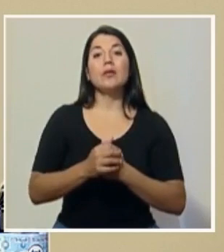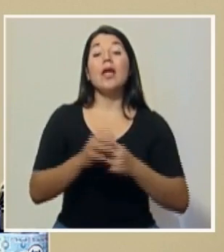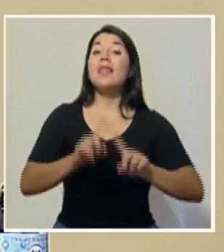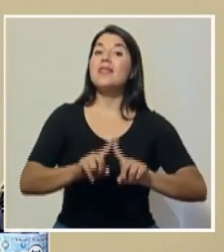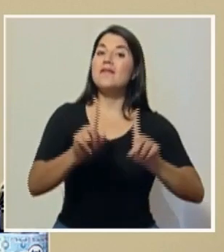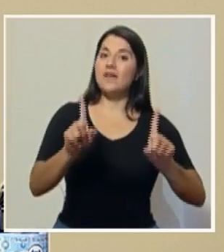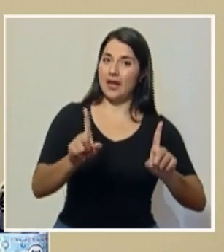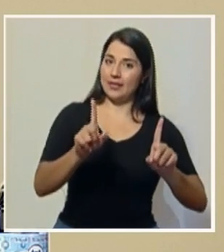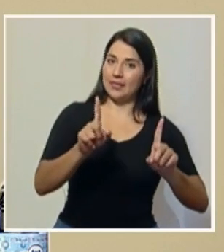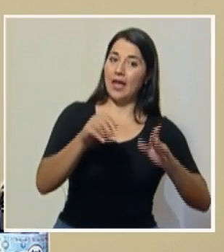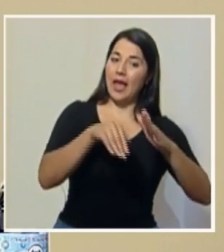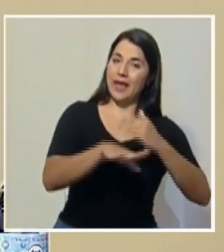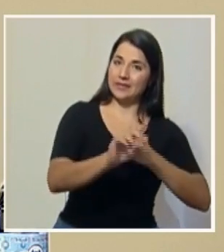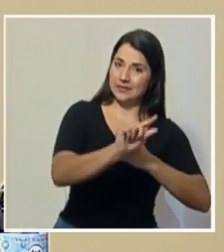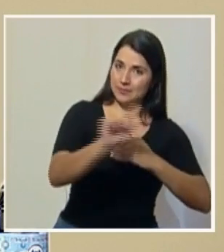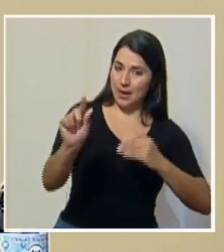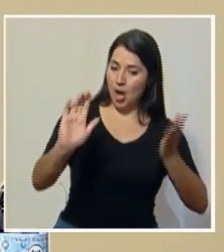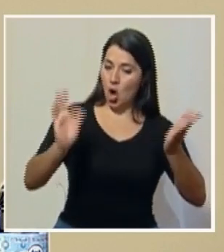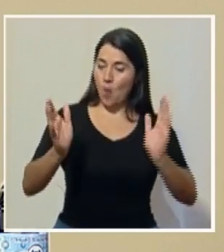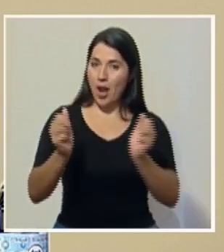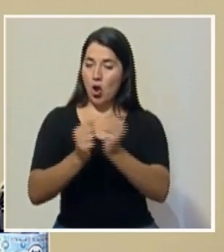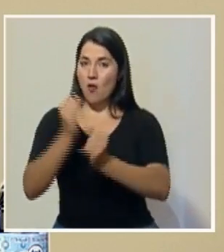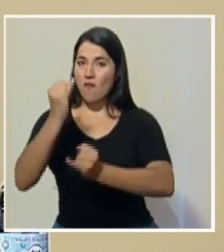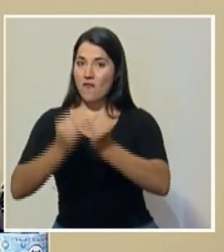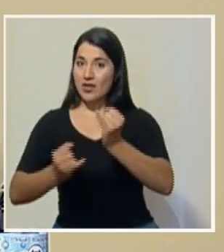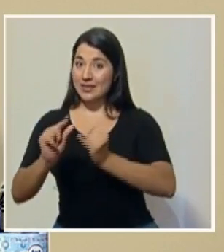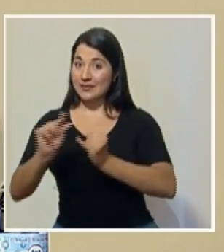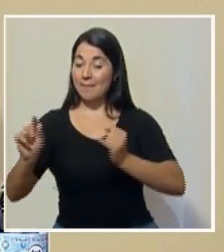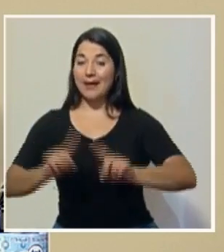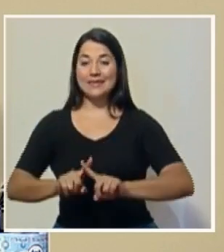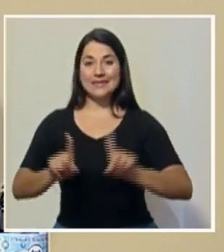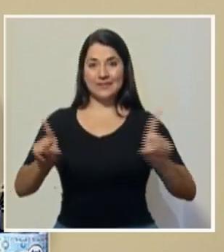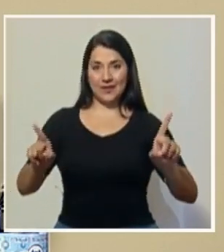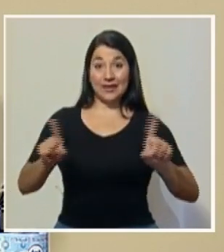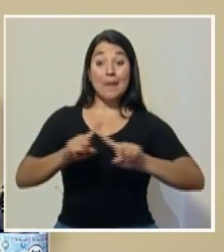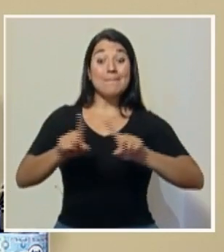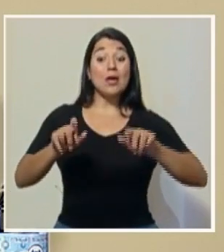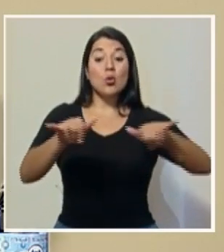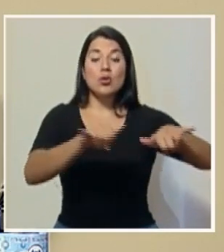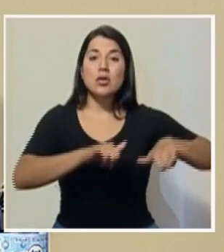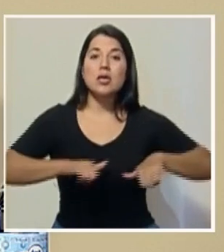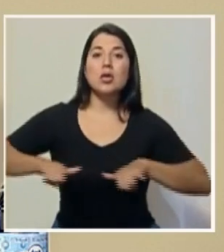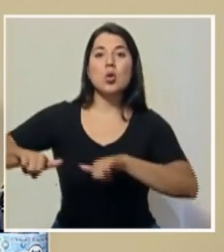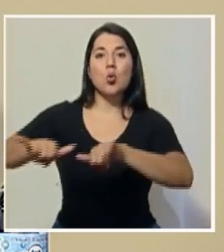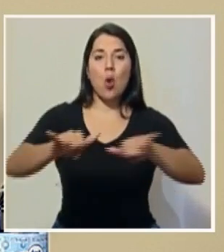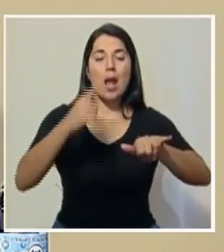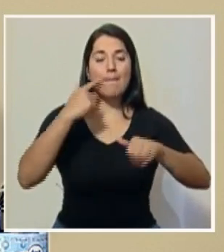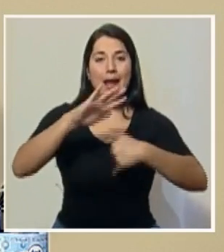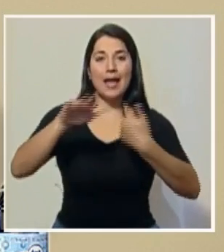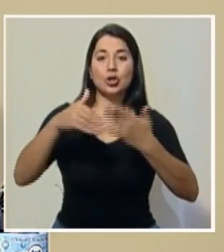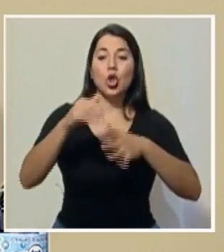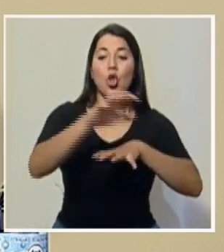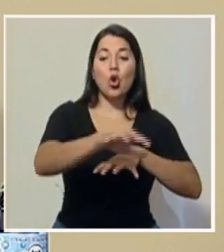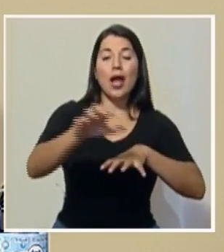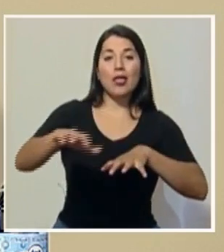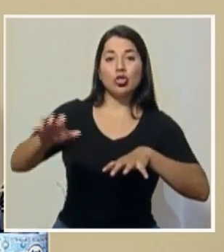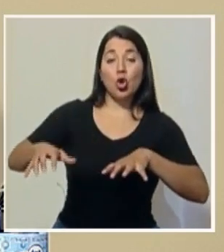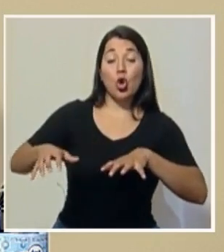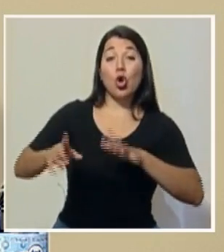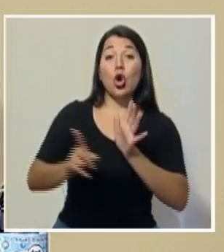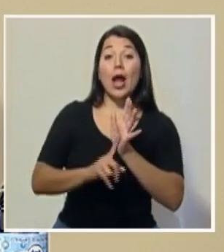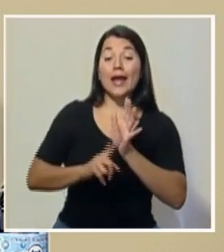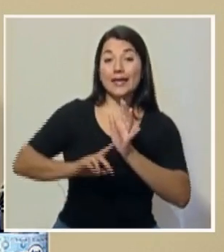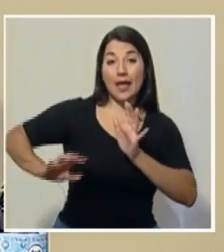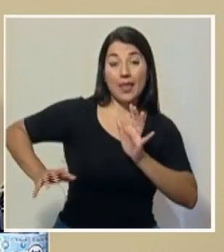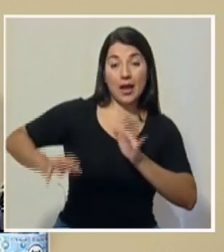entre semana a fines de semana, pero que va a ser unificado para todos los cantones en naranja y amarillo, excepto